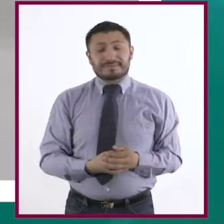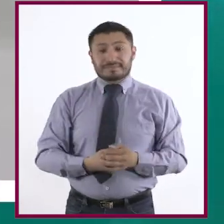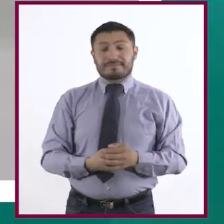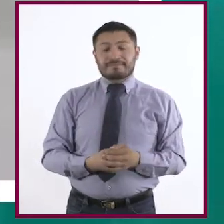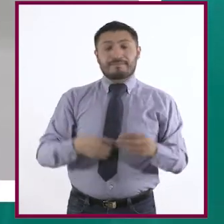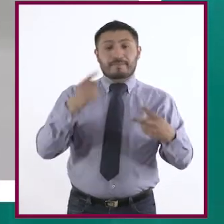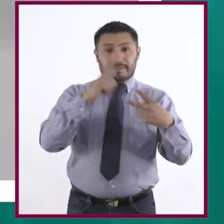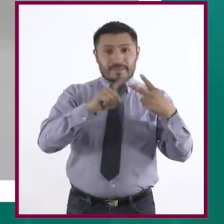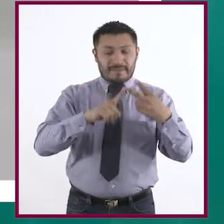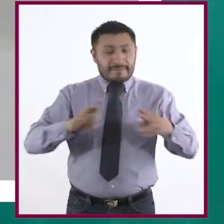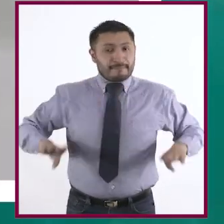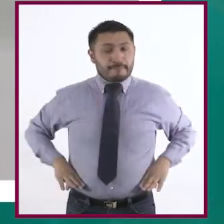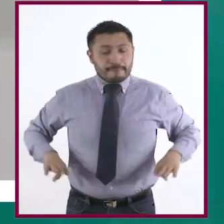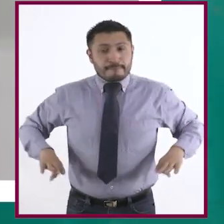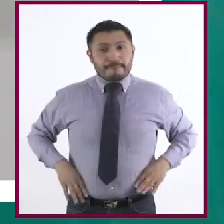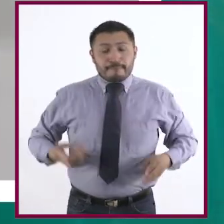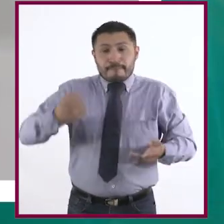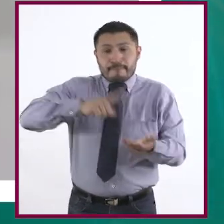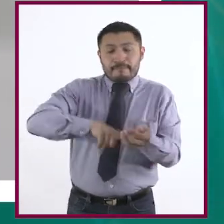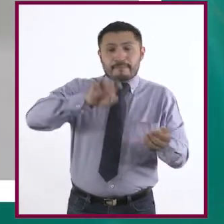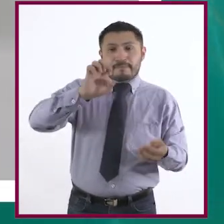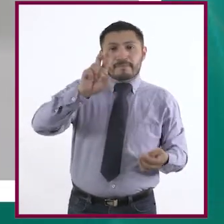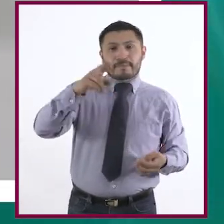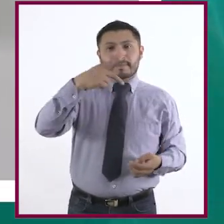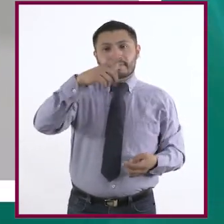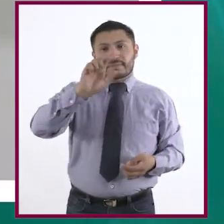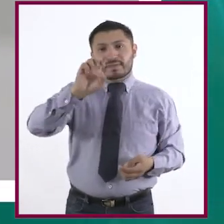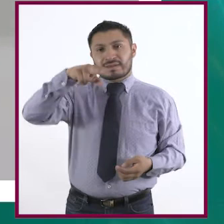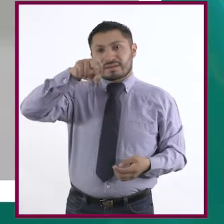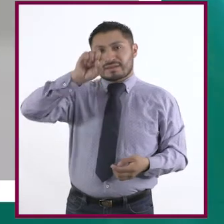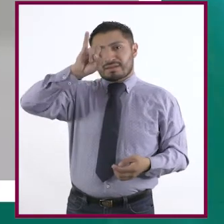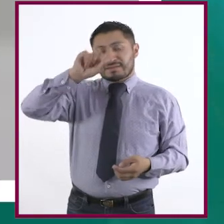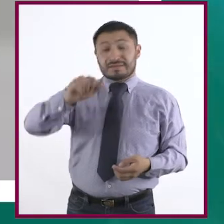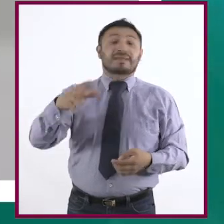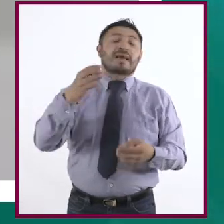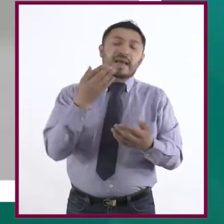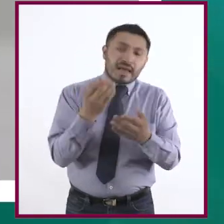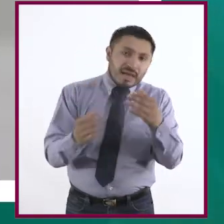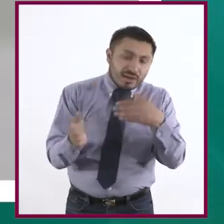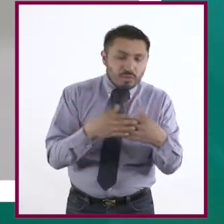dos de las características de una eugenesia actual y contemporánea,